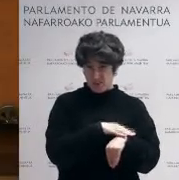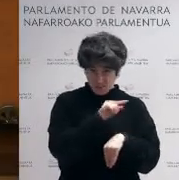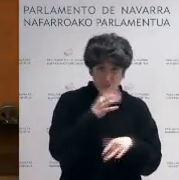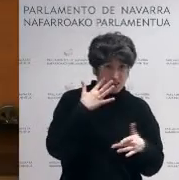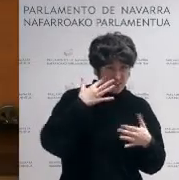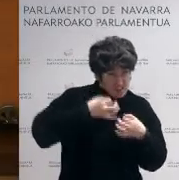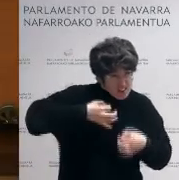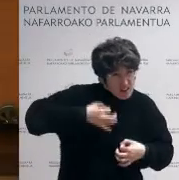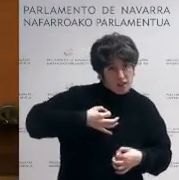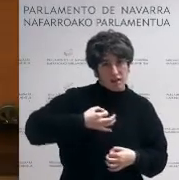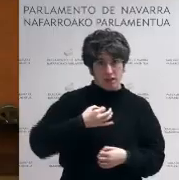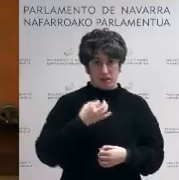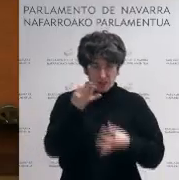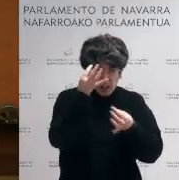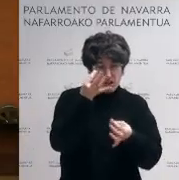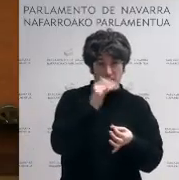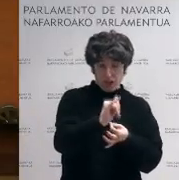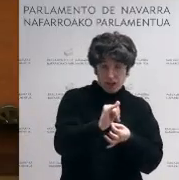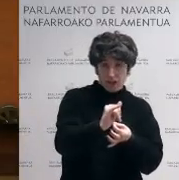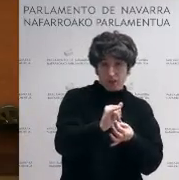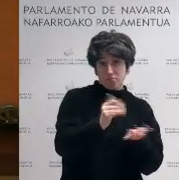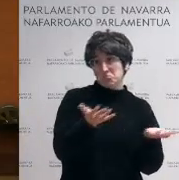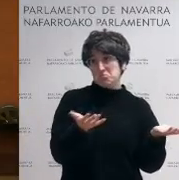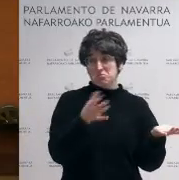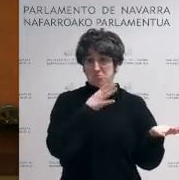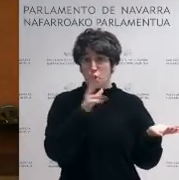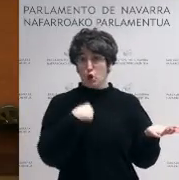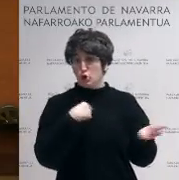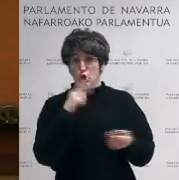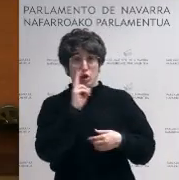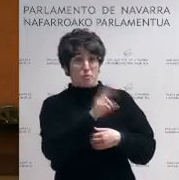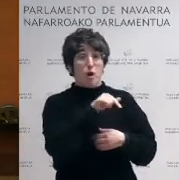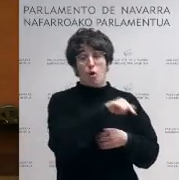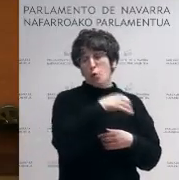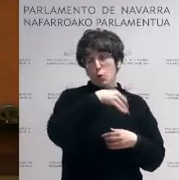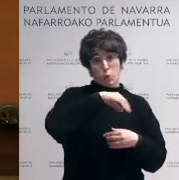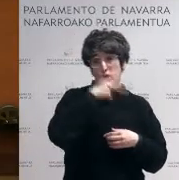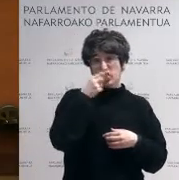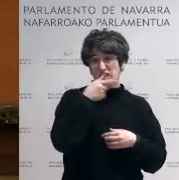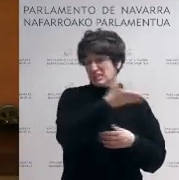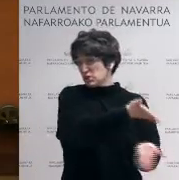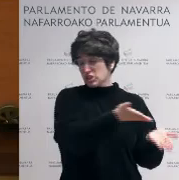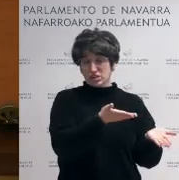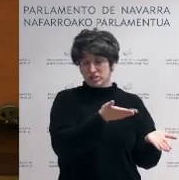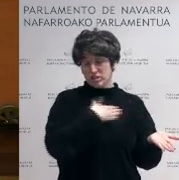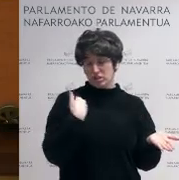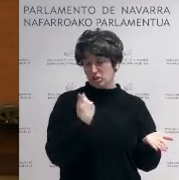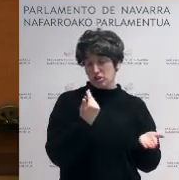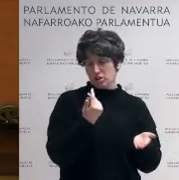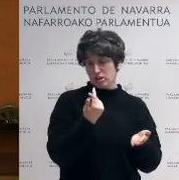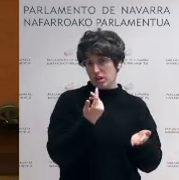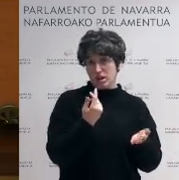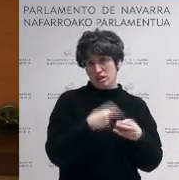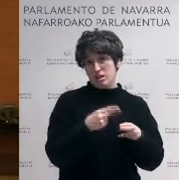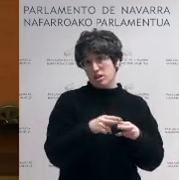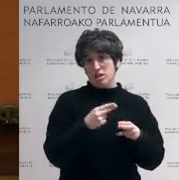responden? Porque responden, a mi juicio, desde luego, al interés del Gobierno, que es quien lo redacta directamente muchas veces. Y en otras ocasiones